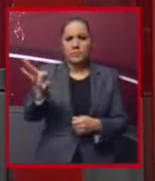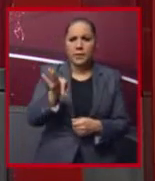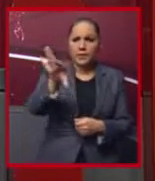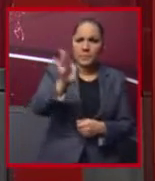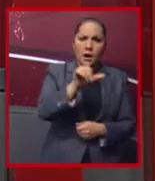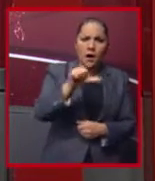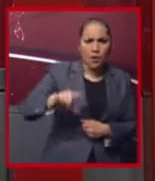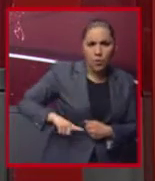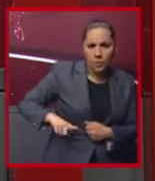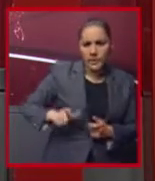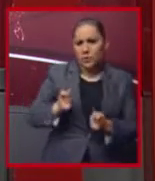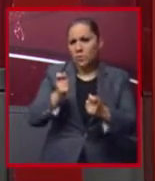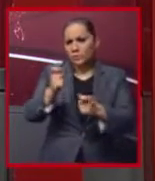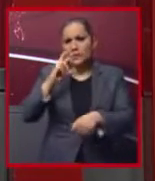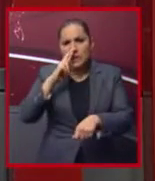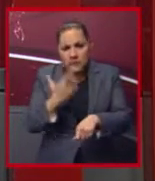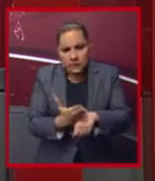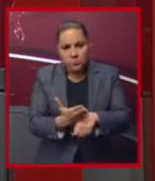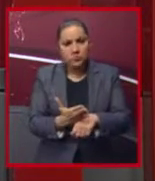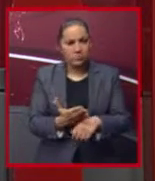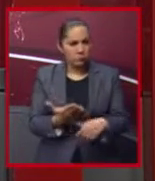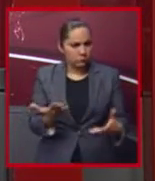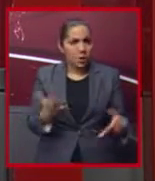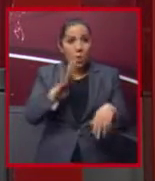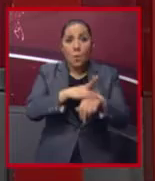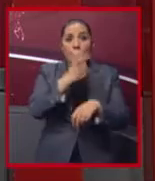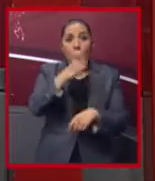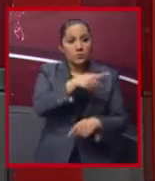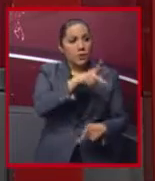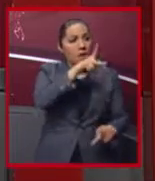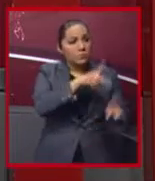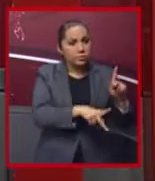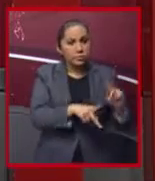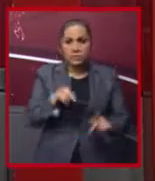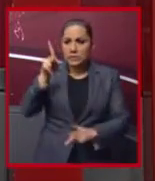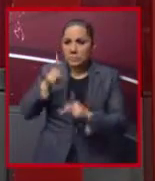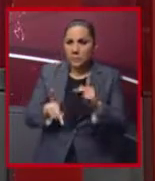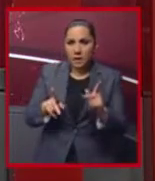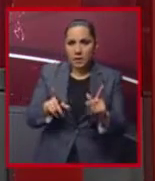Unión nunca queda sin un órgano de representación, siempre tiene que haber